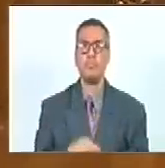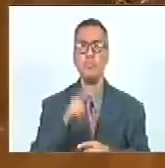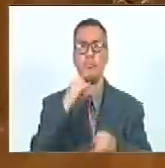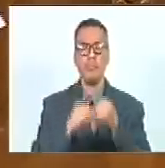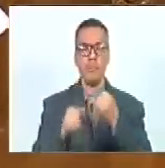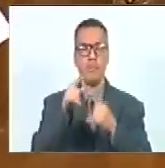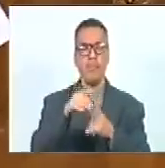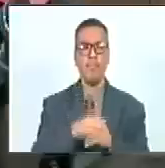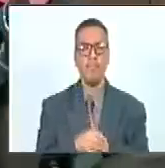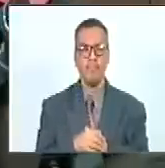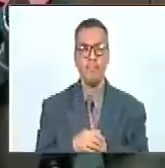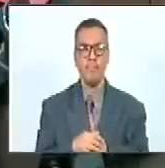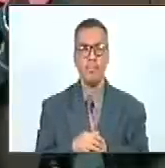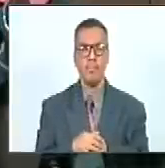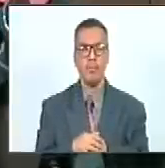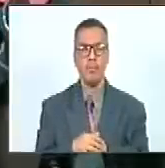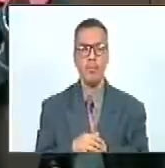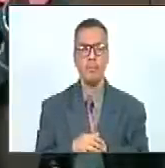Finalmente,